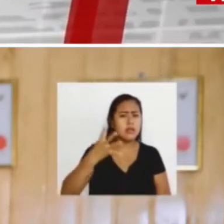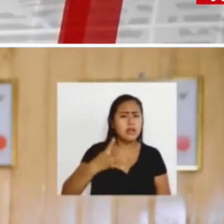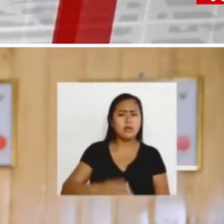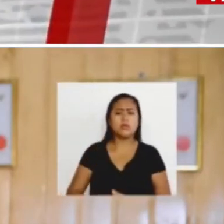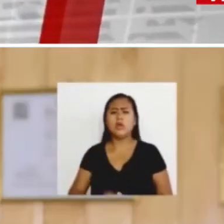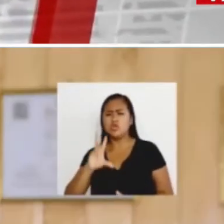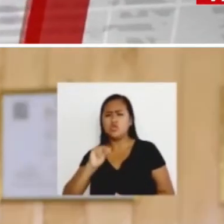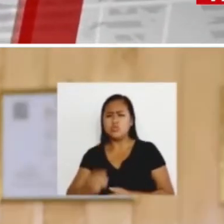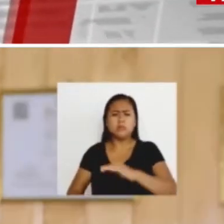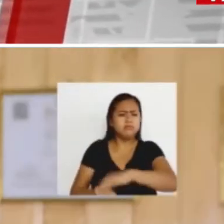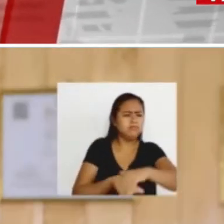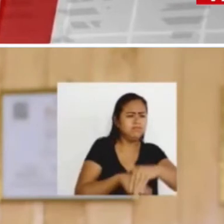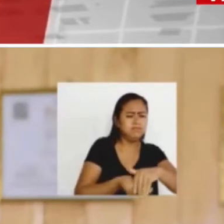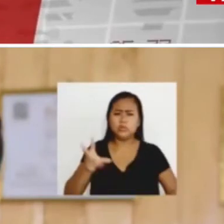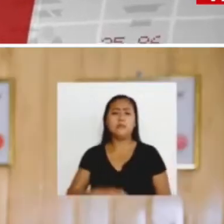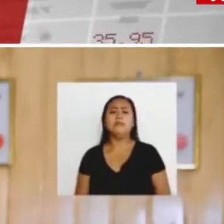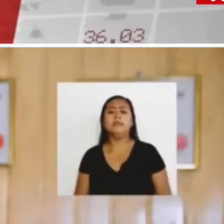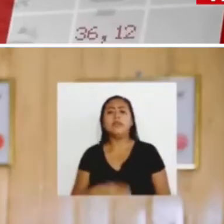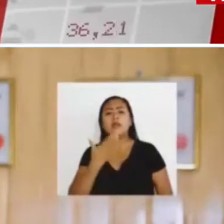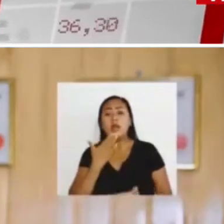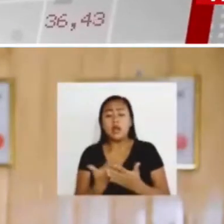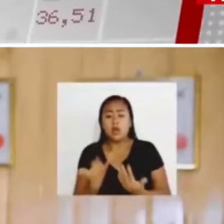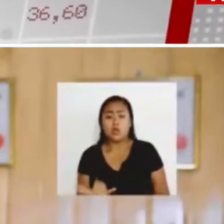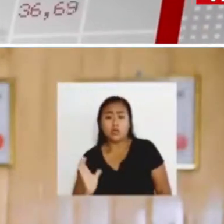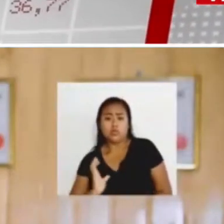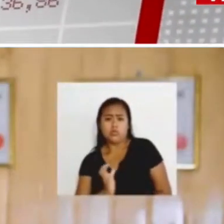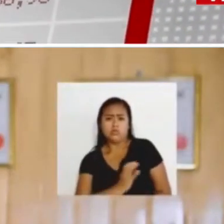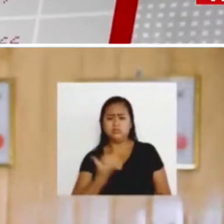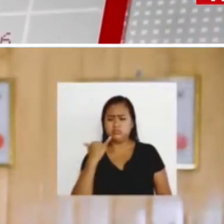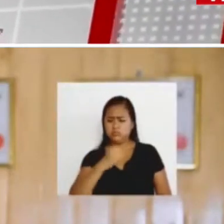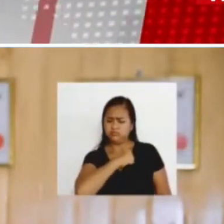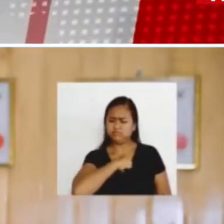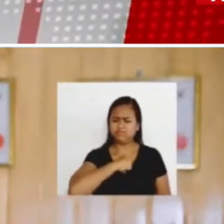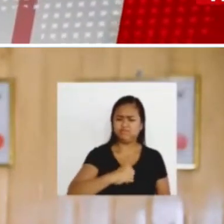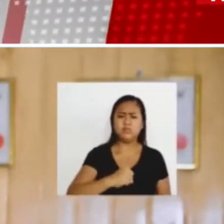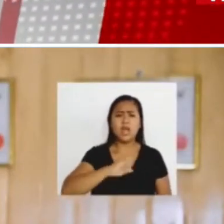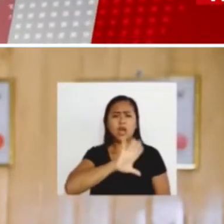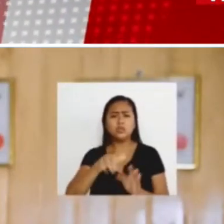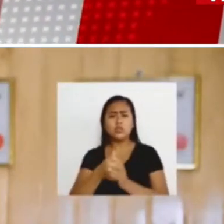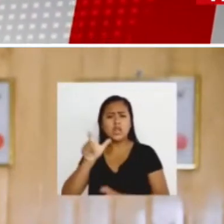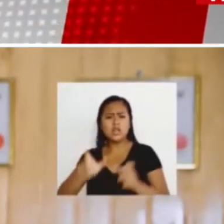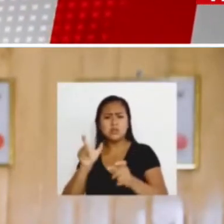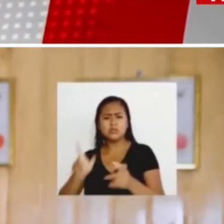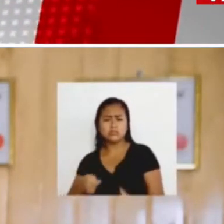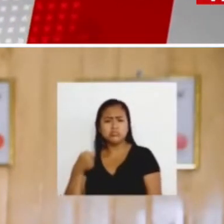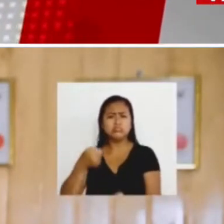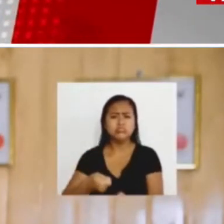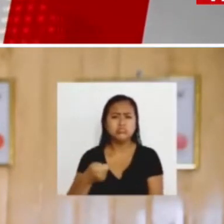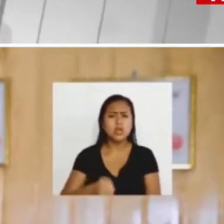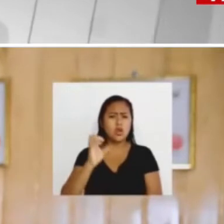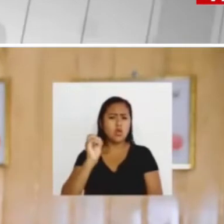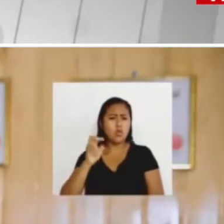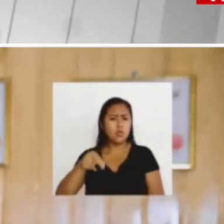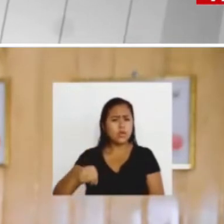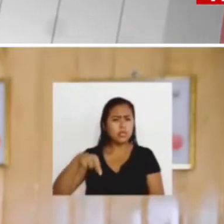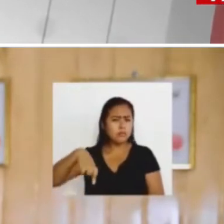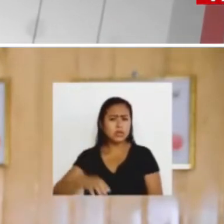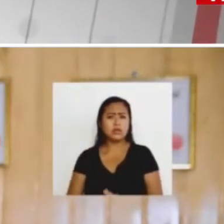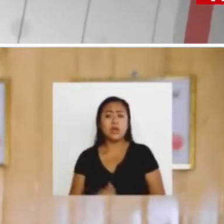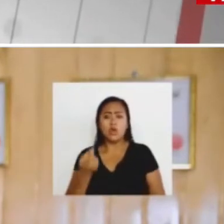trabajando en buscar cómo llegar al lugar donde no nos están favoreciendo, ¿no? Bueno, le agradezco esta comunicación, doctor.